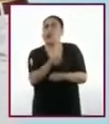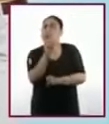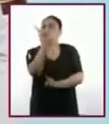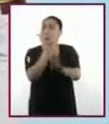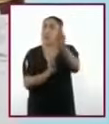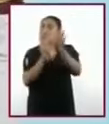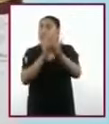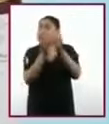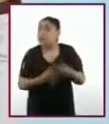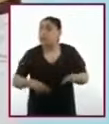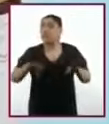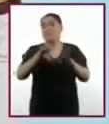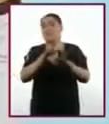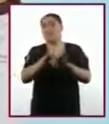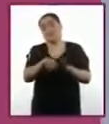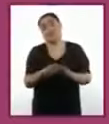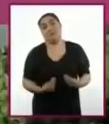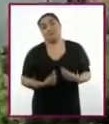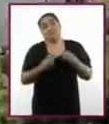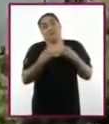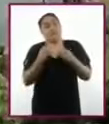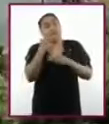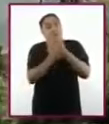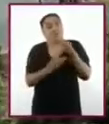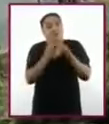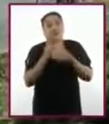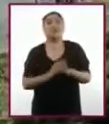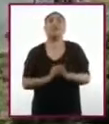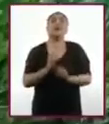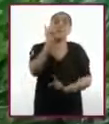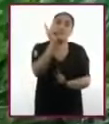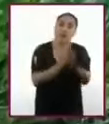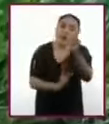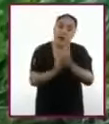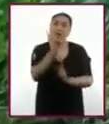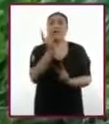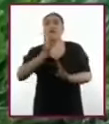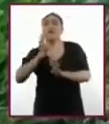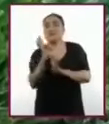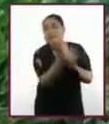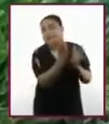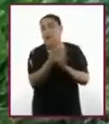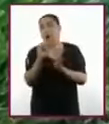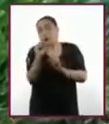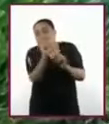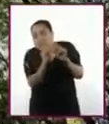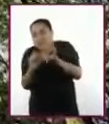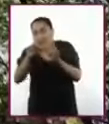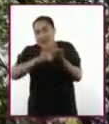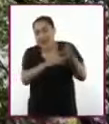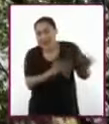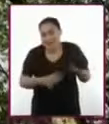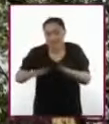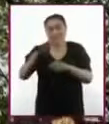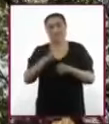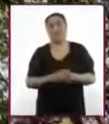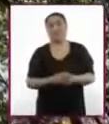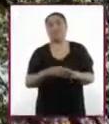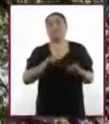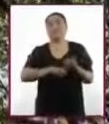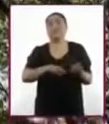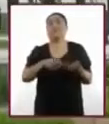de la vida en el planeta. Todas las plantas, algas y bacterias fotosintéticas, es decir, que